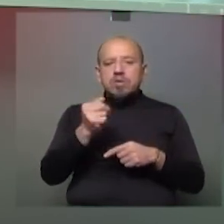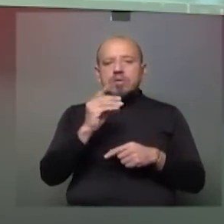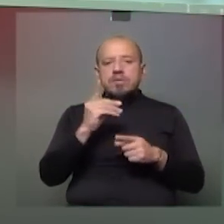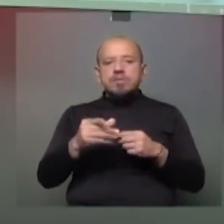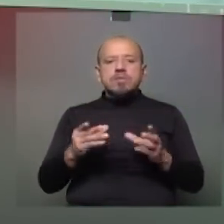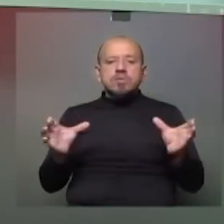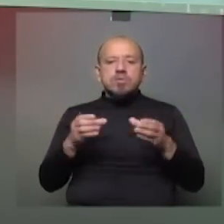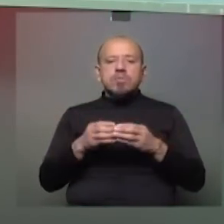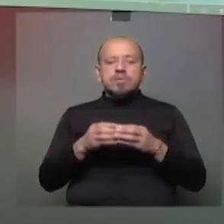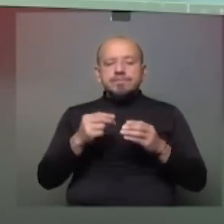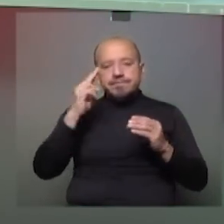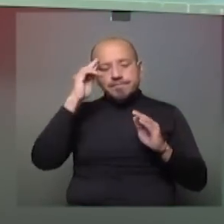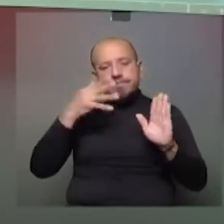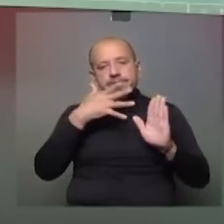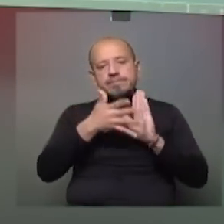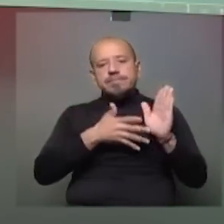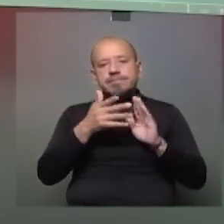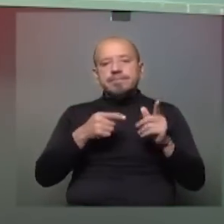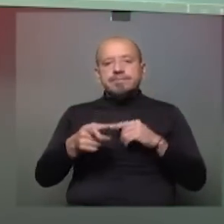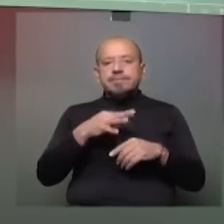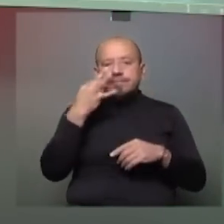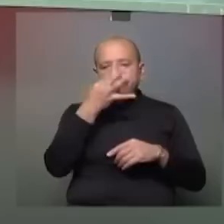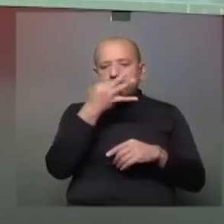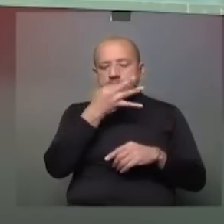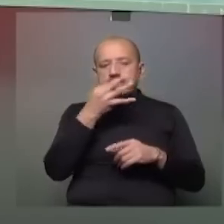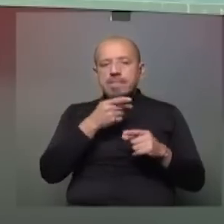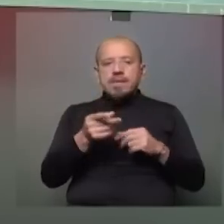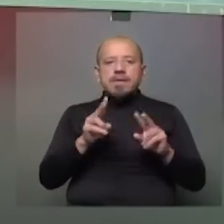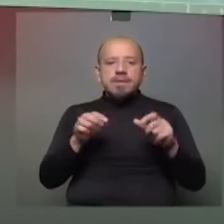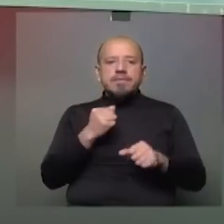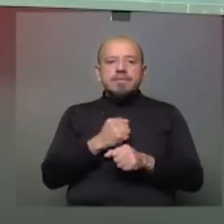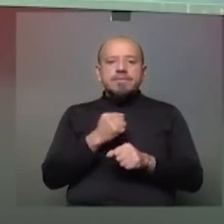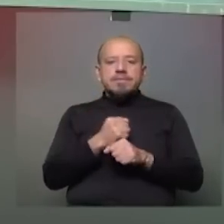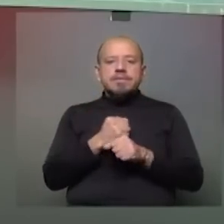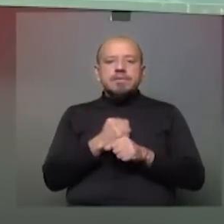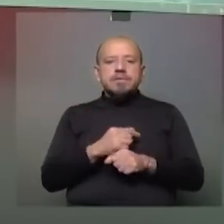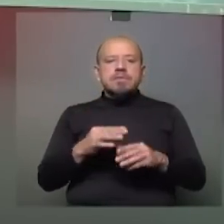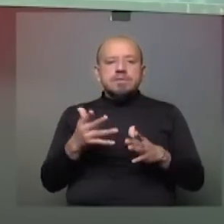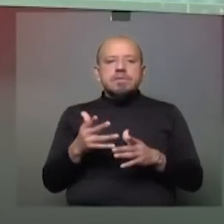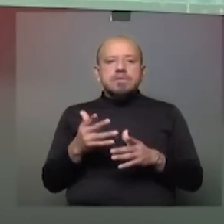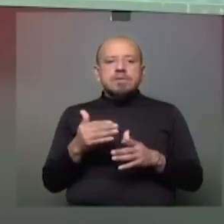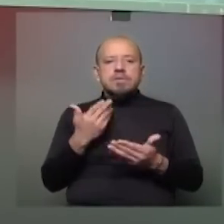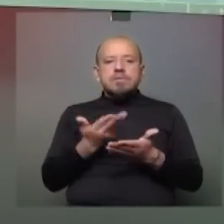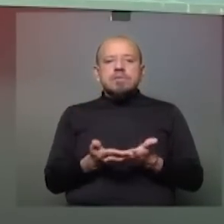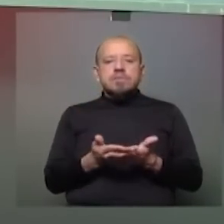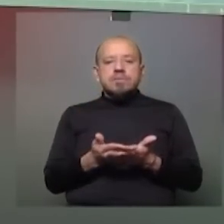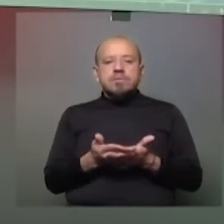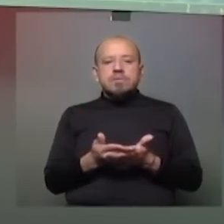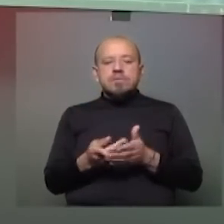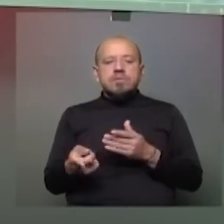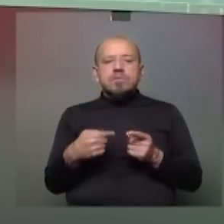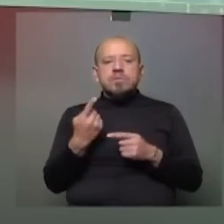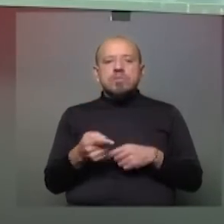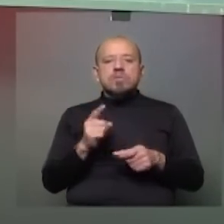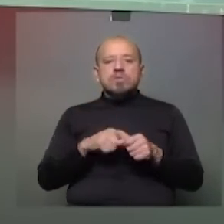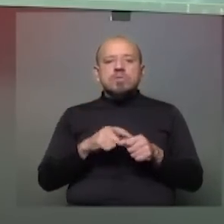Comisión Nacional sobre el consumo problemático de drogas en el ámbito laboral y para ello propuso que se interen otros sindicatos